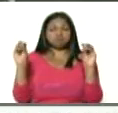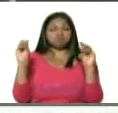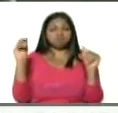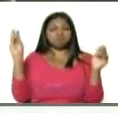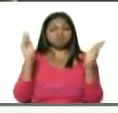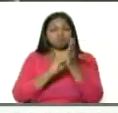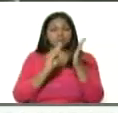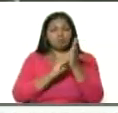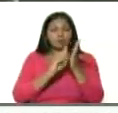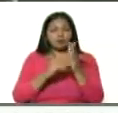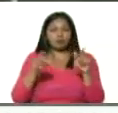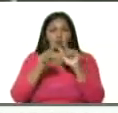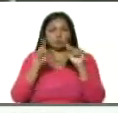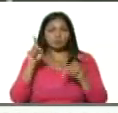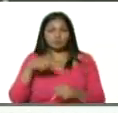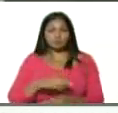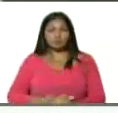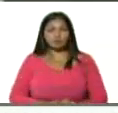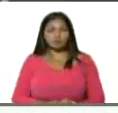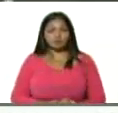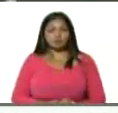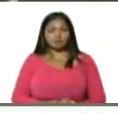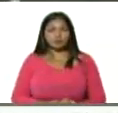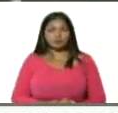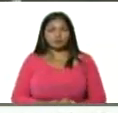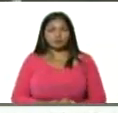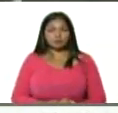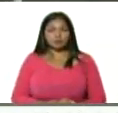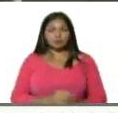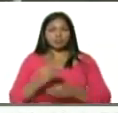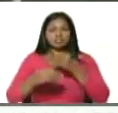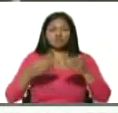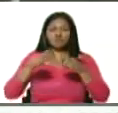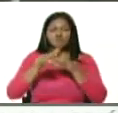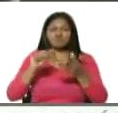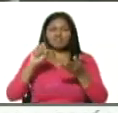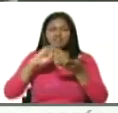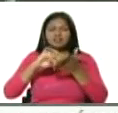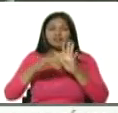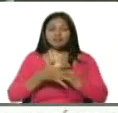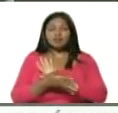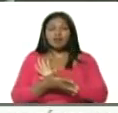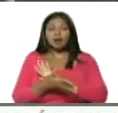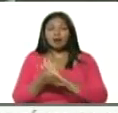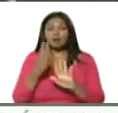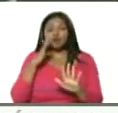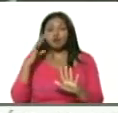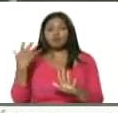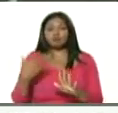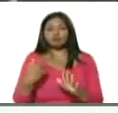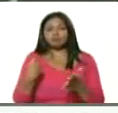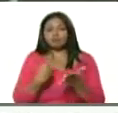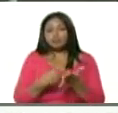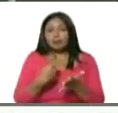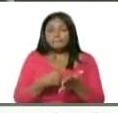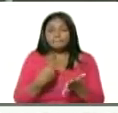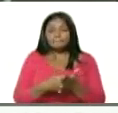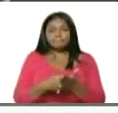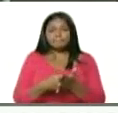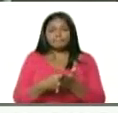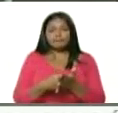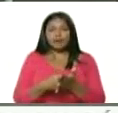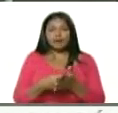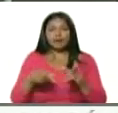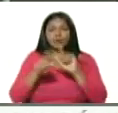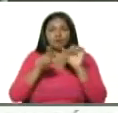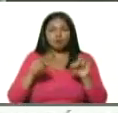directo y también un exhorto a ponerse a derecho con relación no solo a los precios de las operadoras